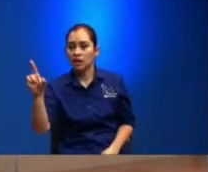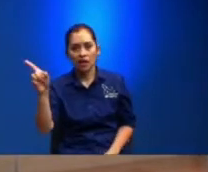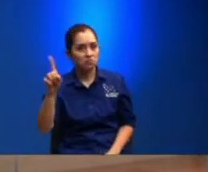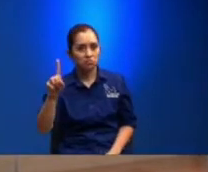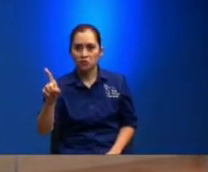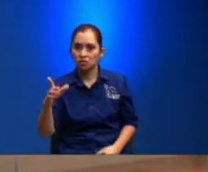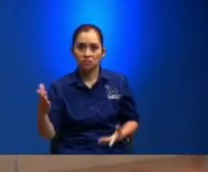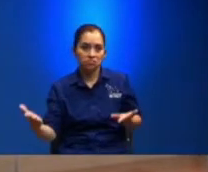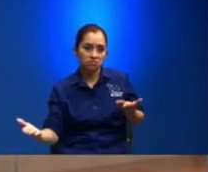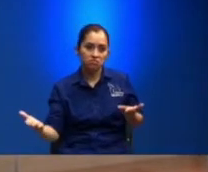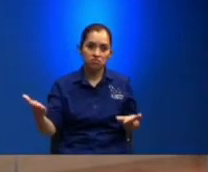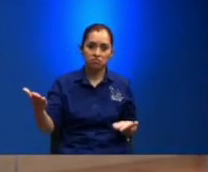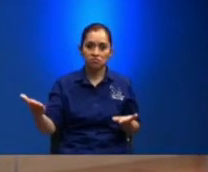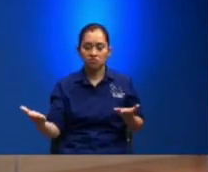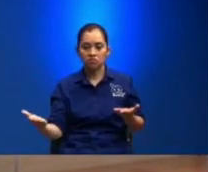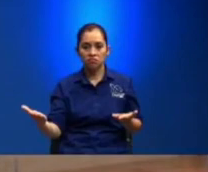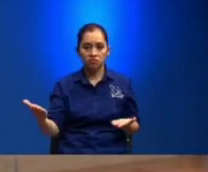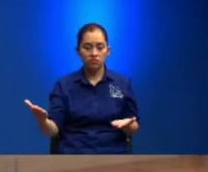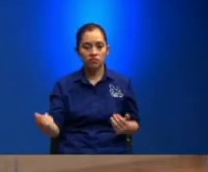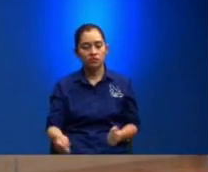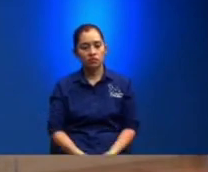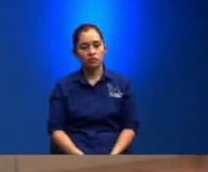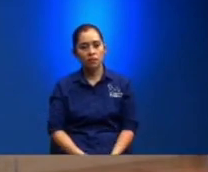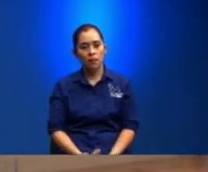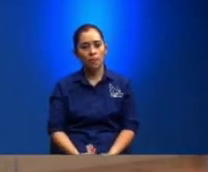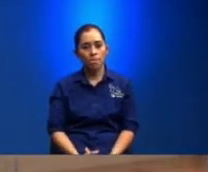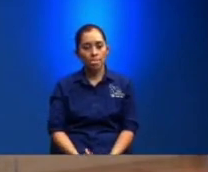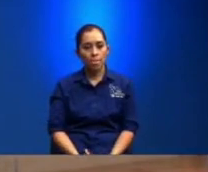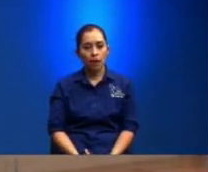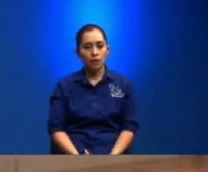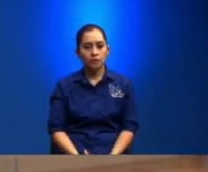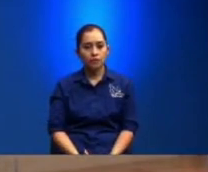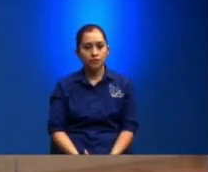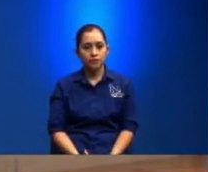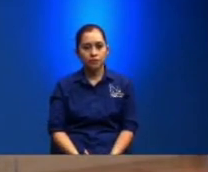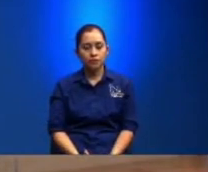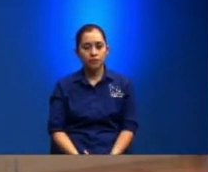hay un personaje por ahí que mejor lo digo porque me pueden demandar pero